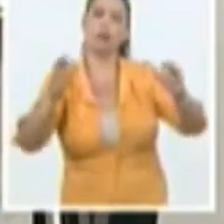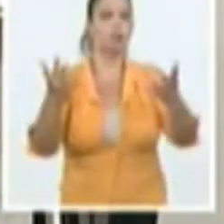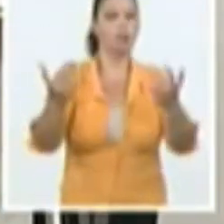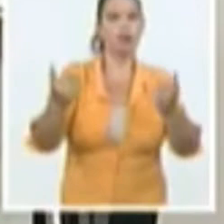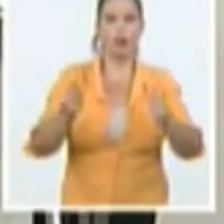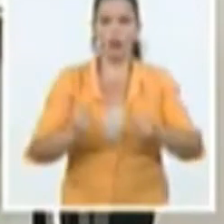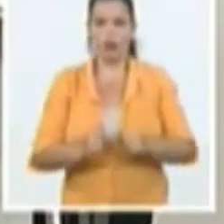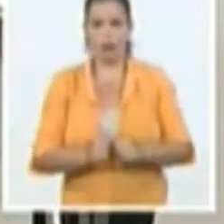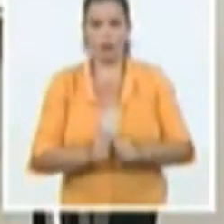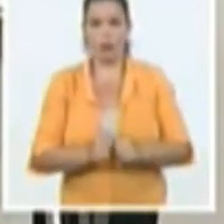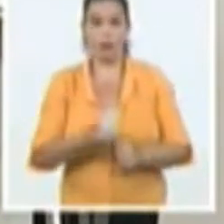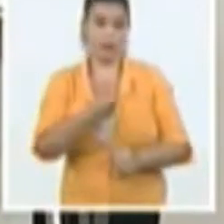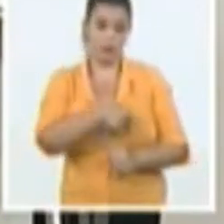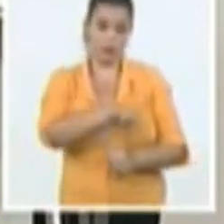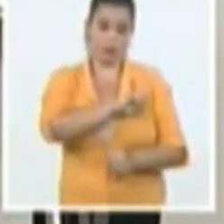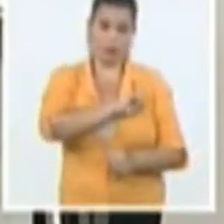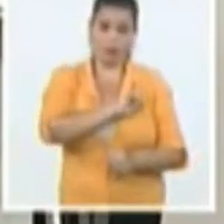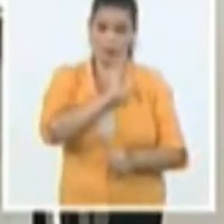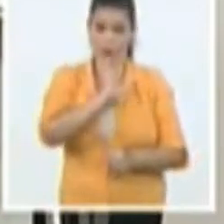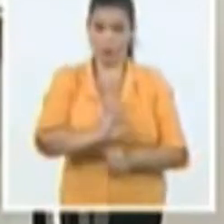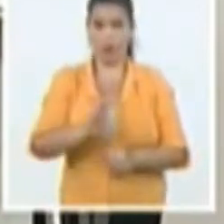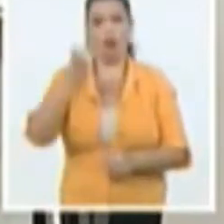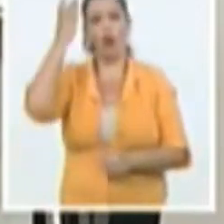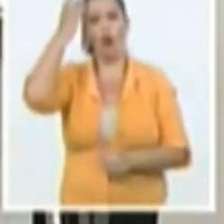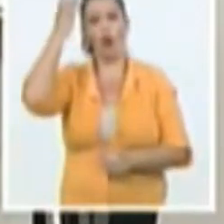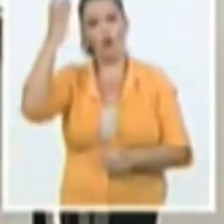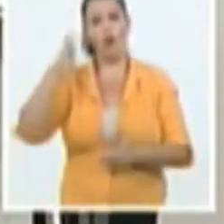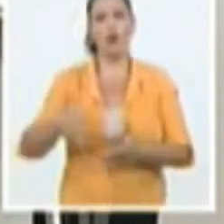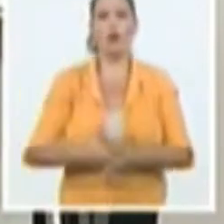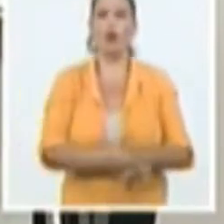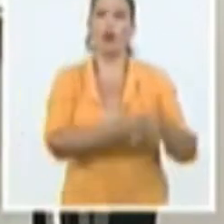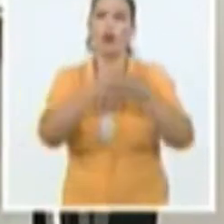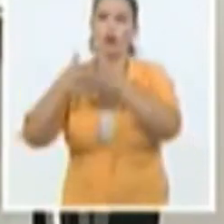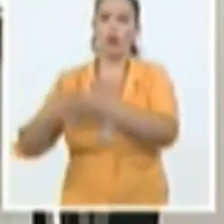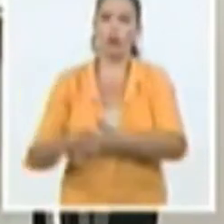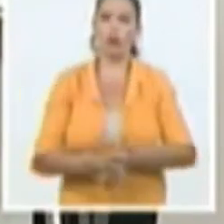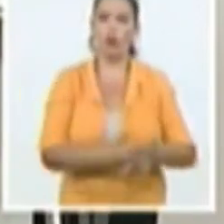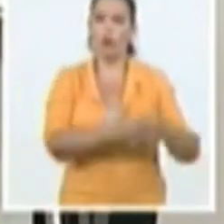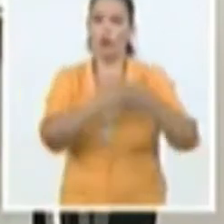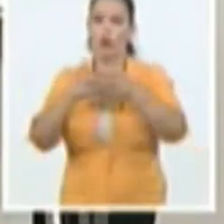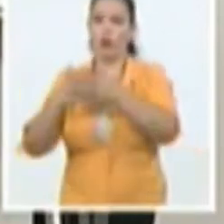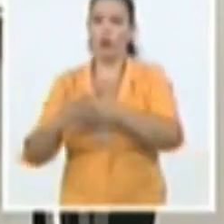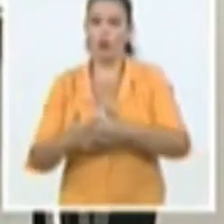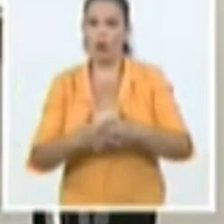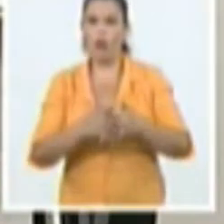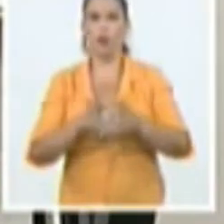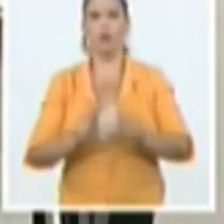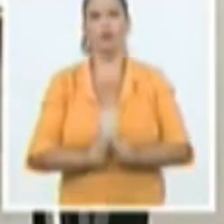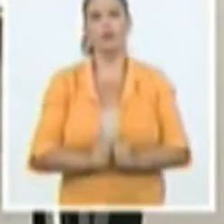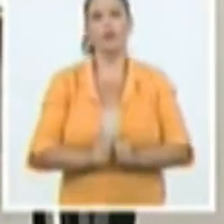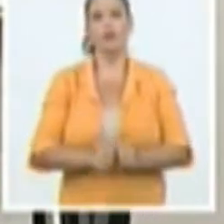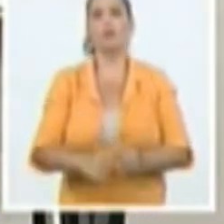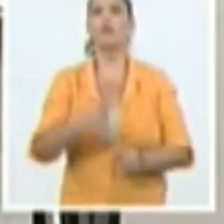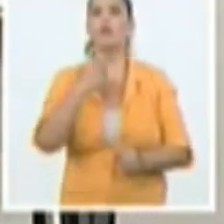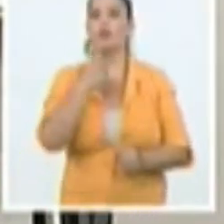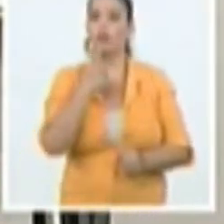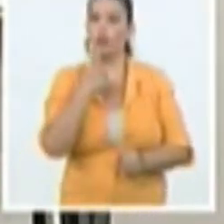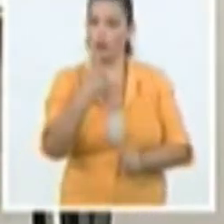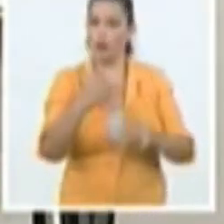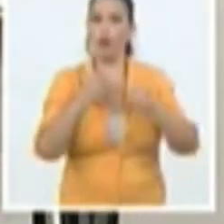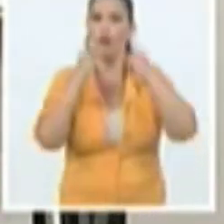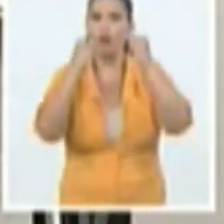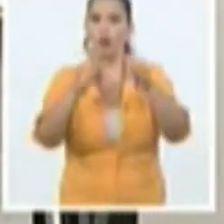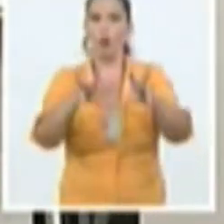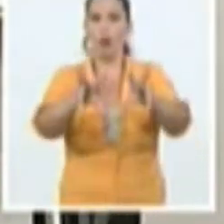Recientemente, el gobierno de Estados Unidos amenazó con nuevas medidas contra Cuba si no